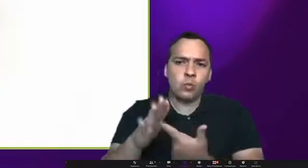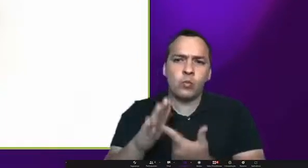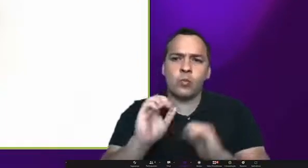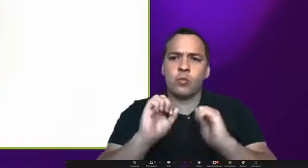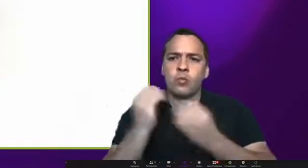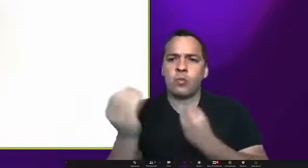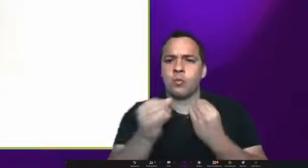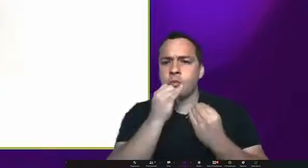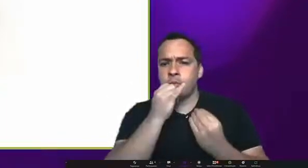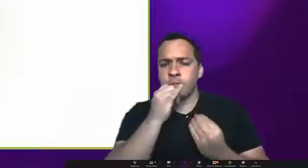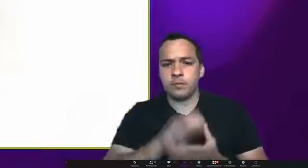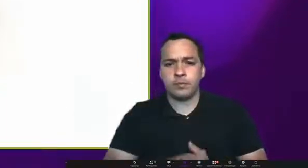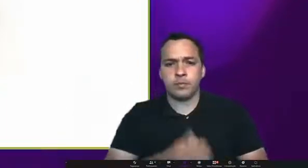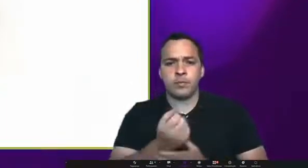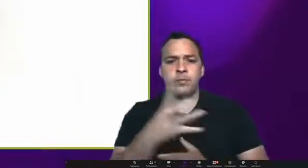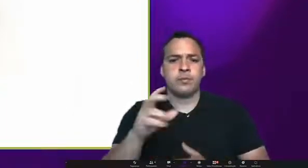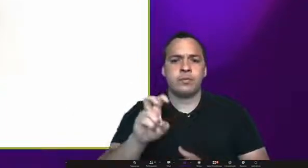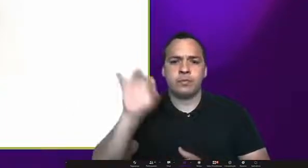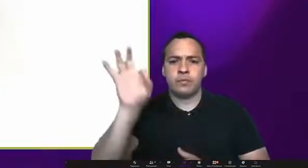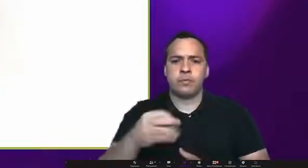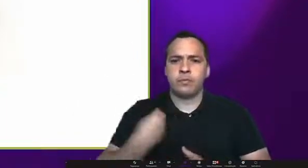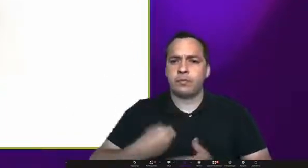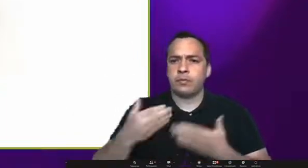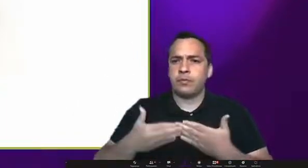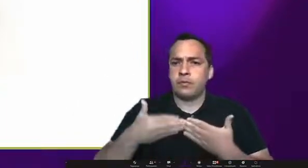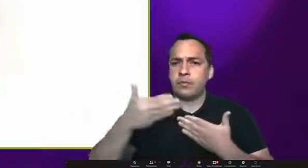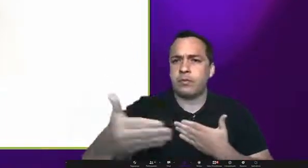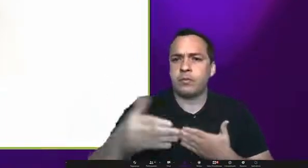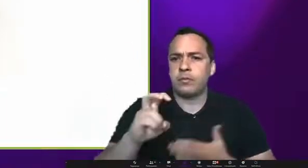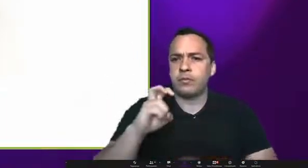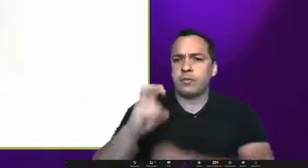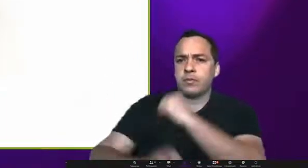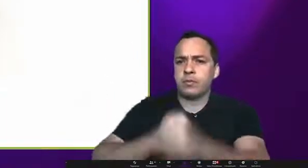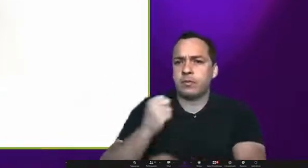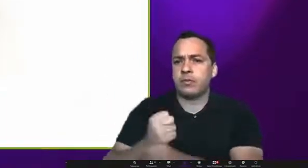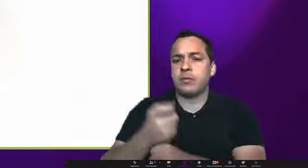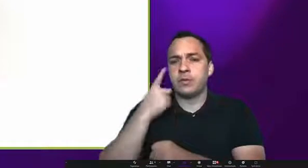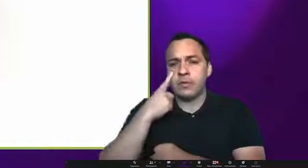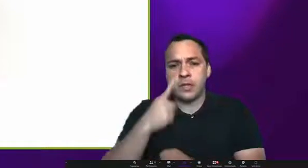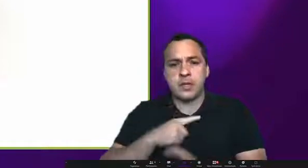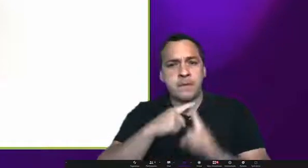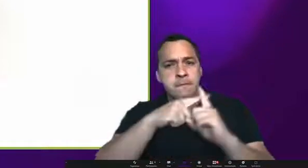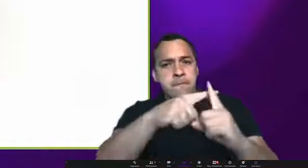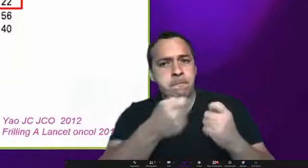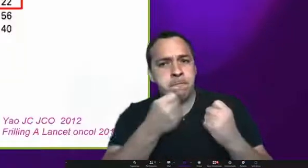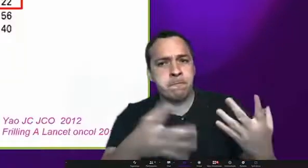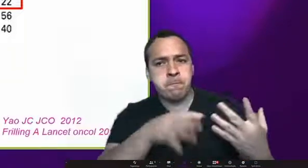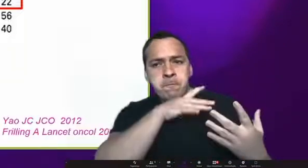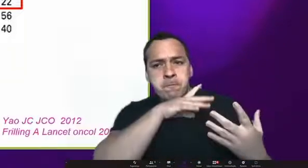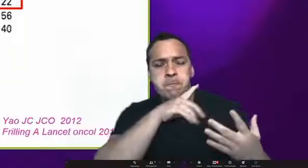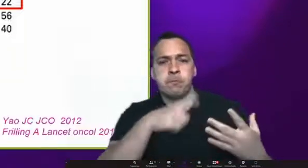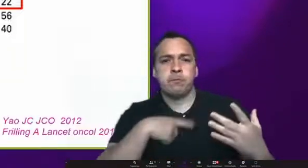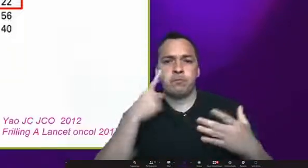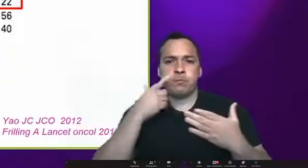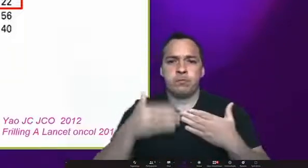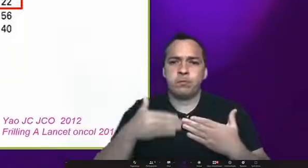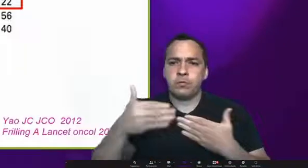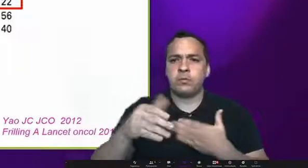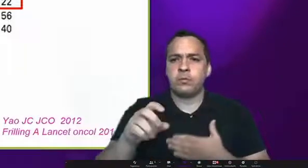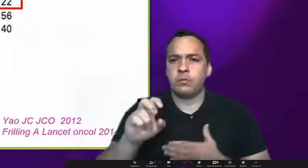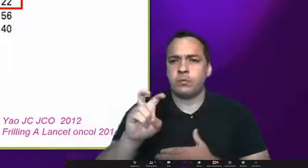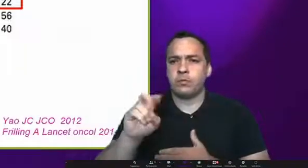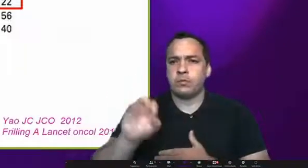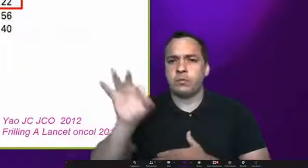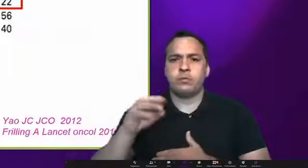al menos un 50% de sobrevida a 5 años para poder decir que existe un beneficio en este tipo de patología. Según